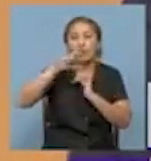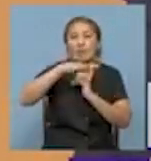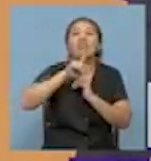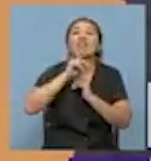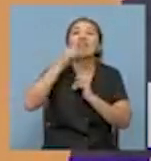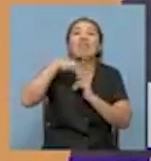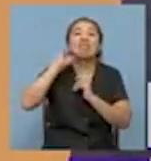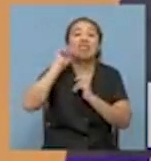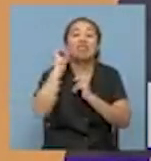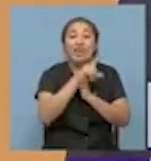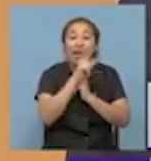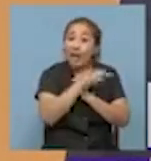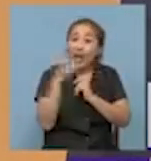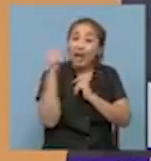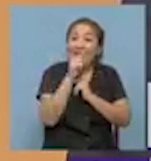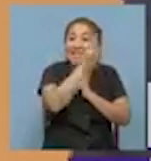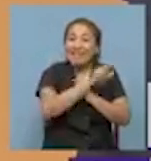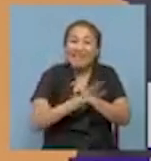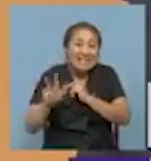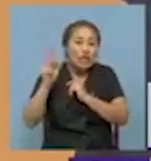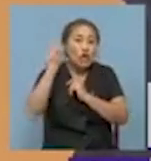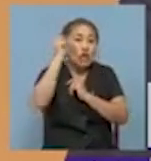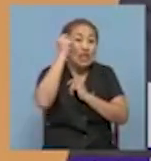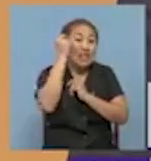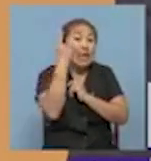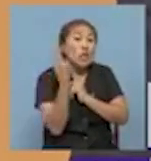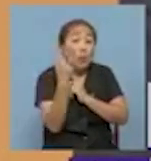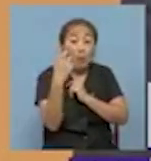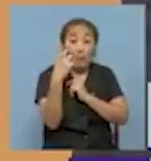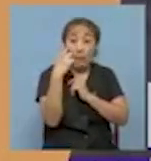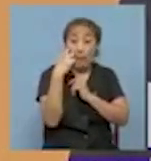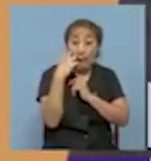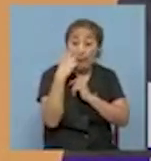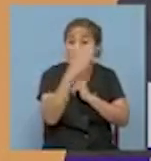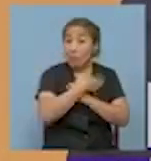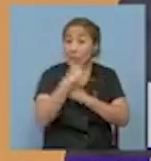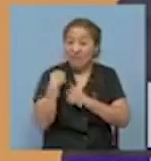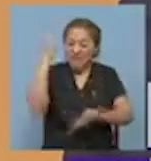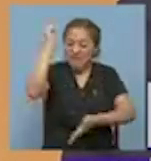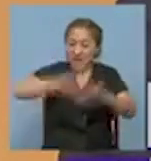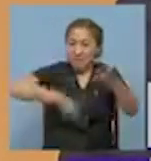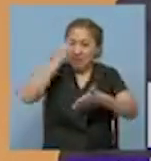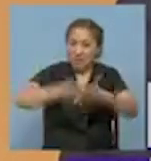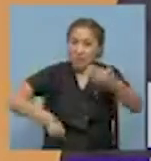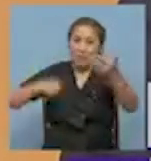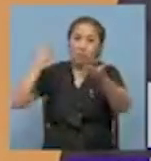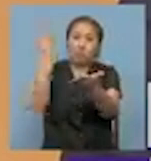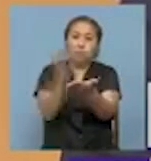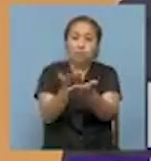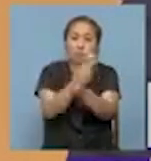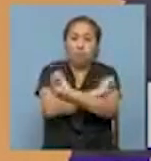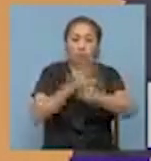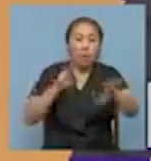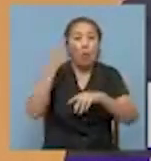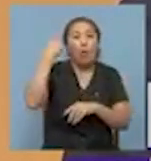conoció el caso de 331 padres que firman una carta pública quejándose porque a los niños